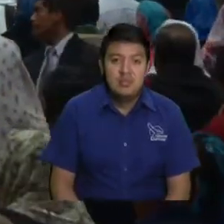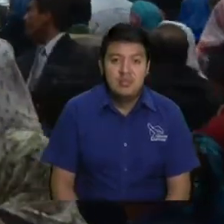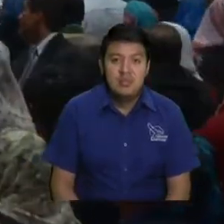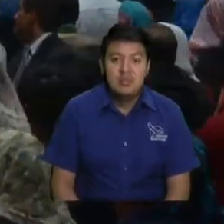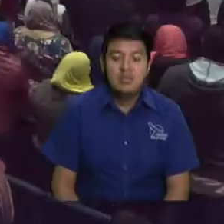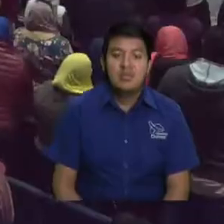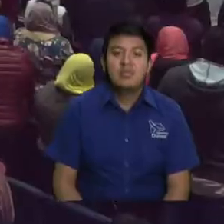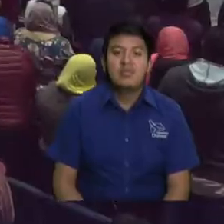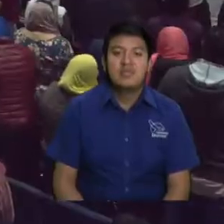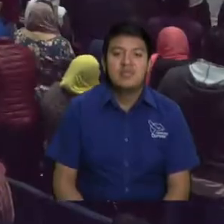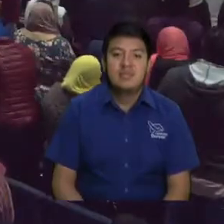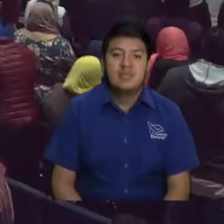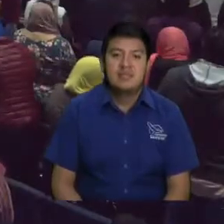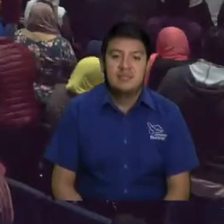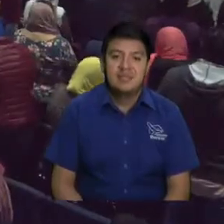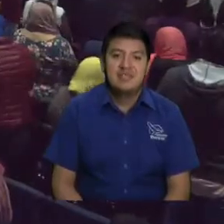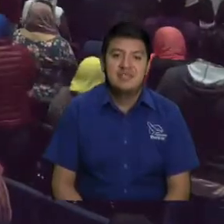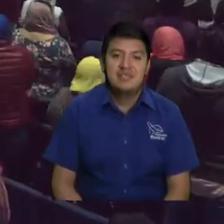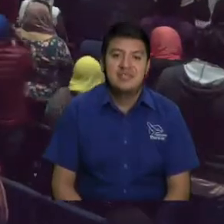Eso es.